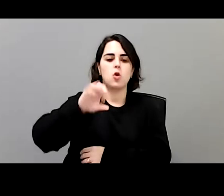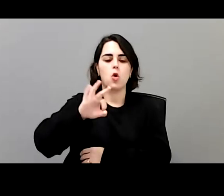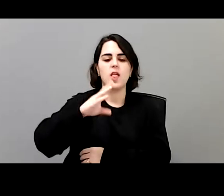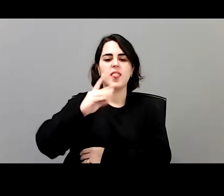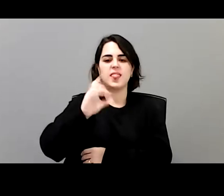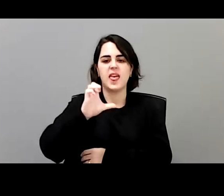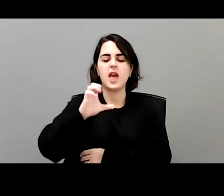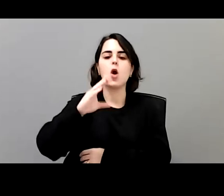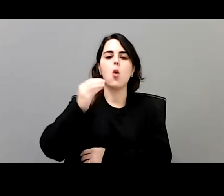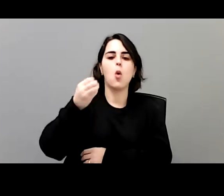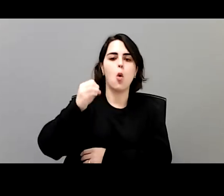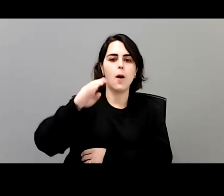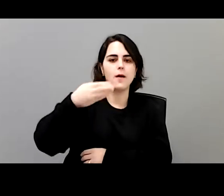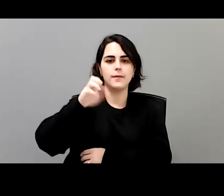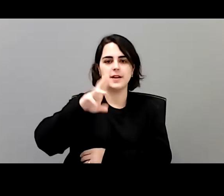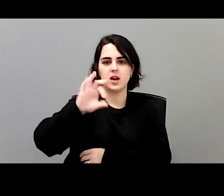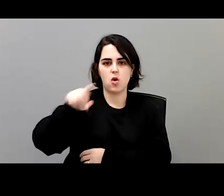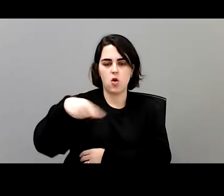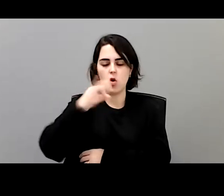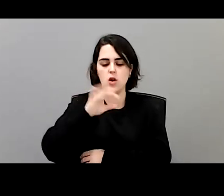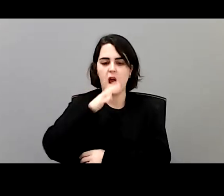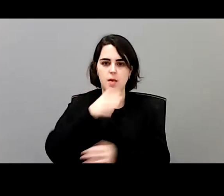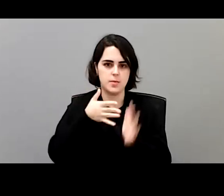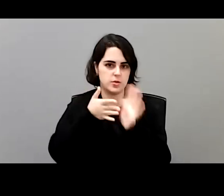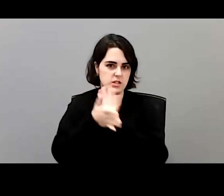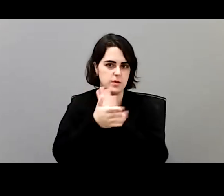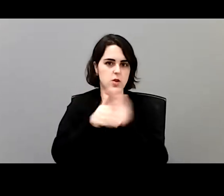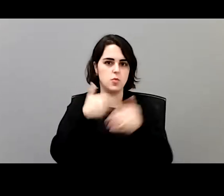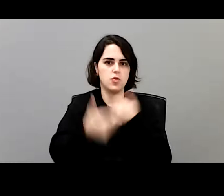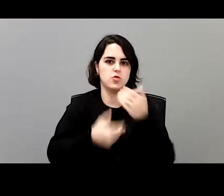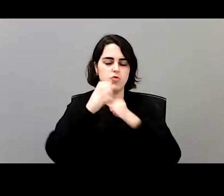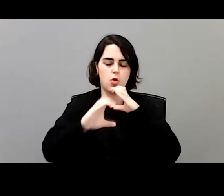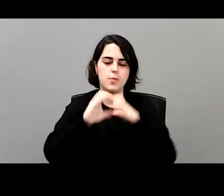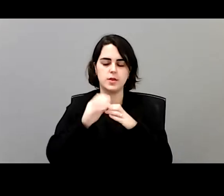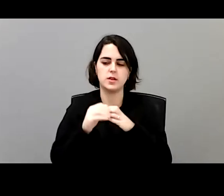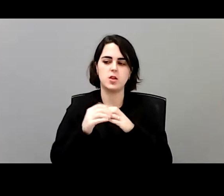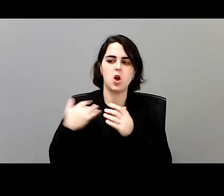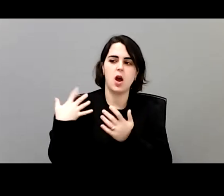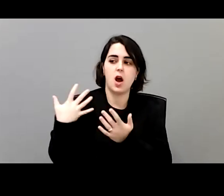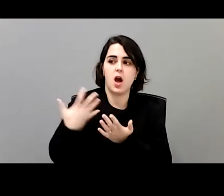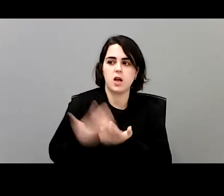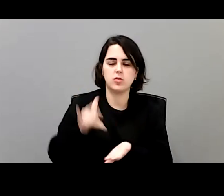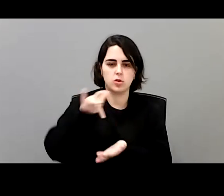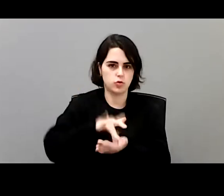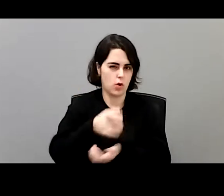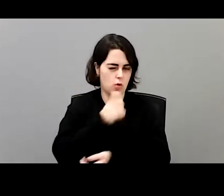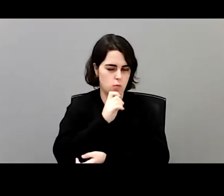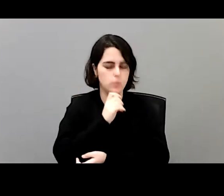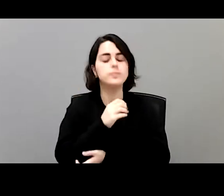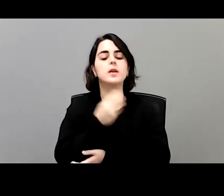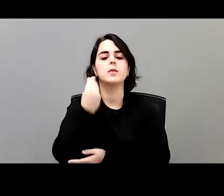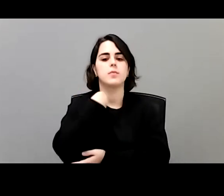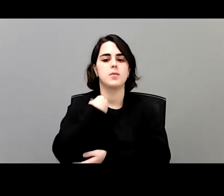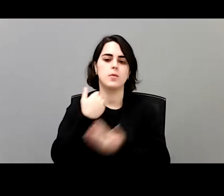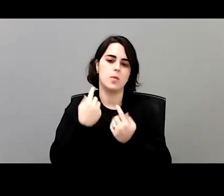Os voy a contar a continuación cómo es el proceso de comunicación de Anne que hemos llevado a cabo hasta hoy. Pero primero quería dar